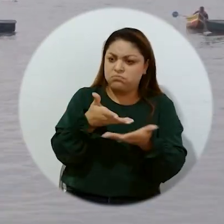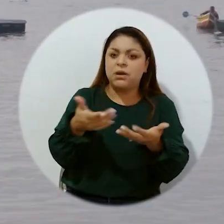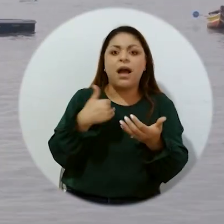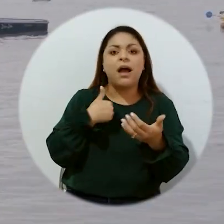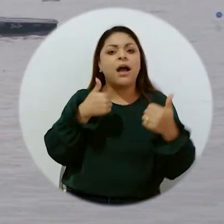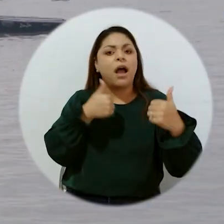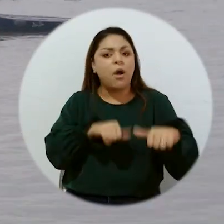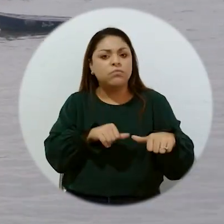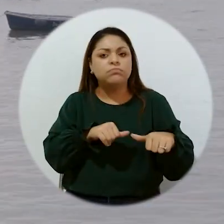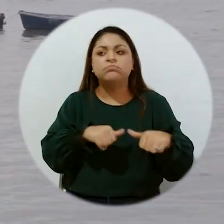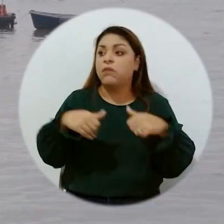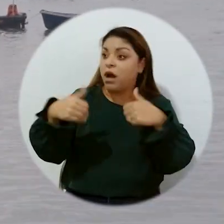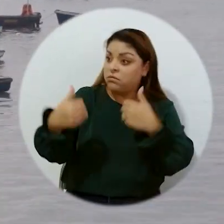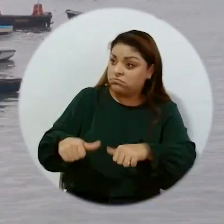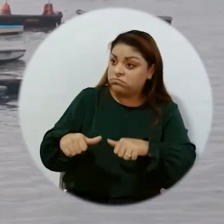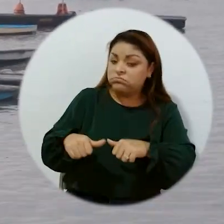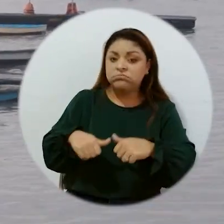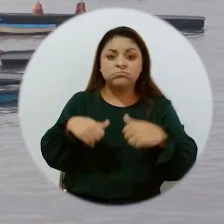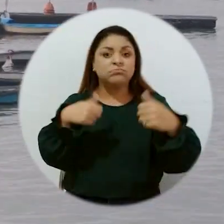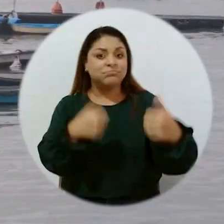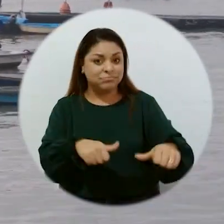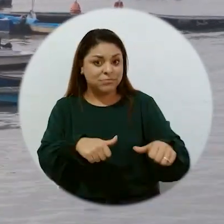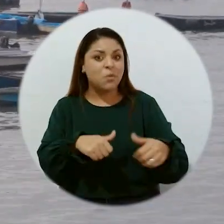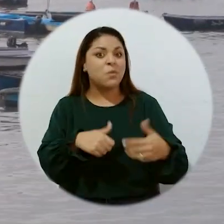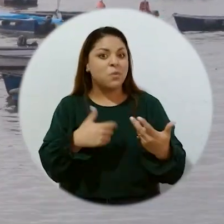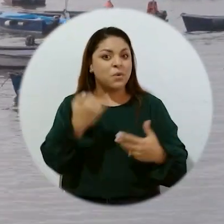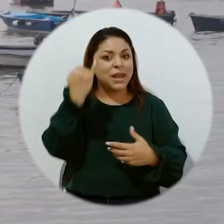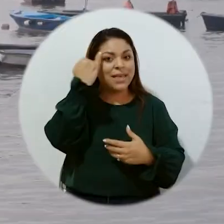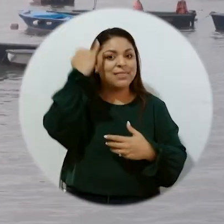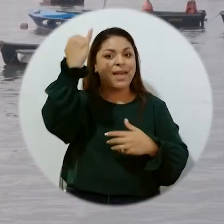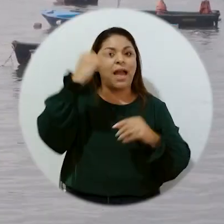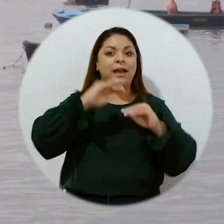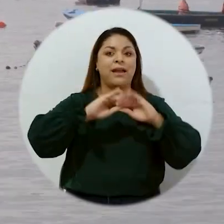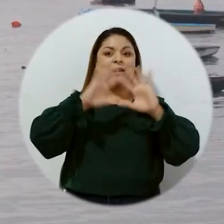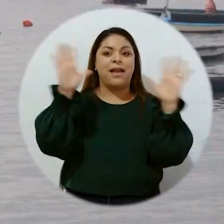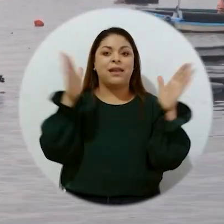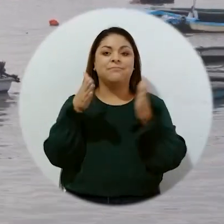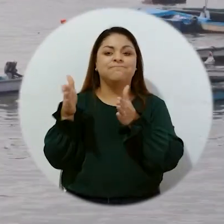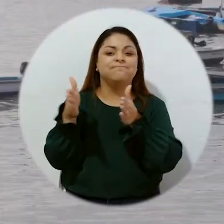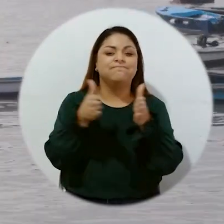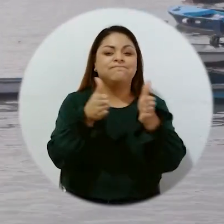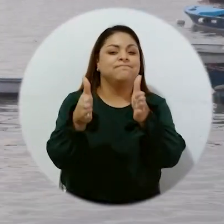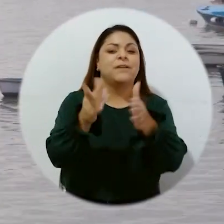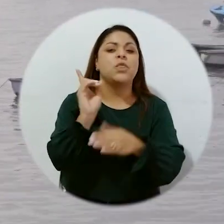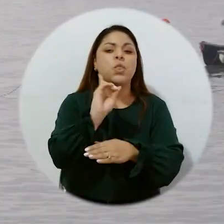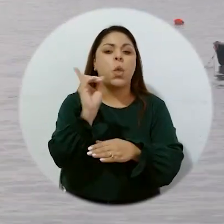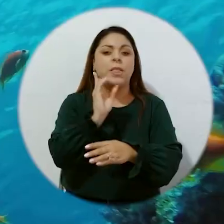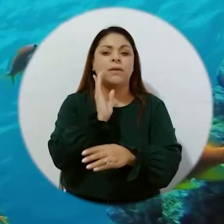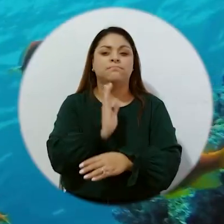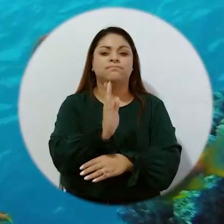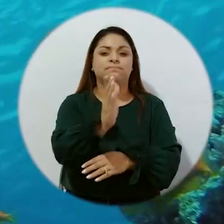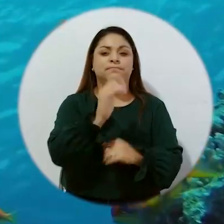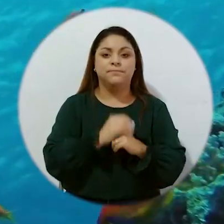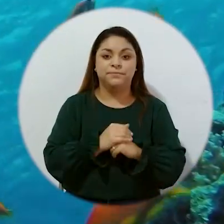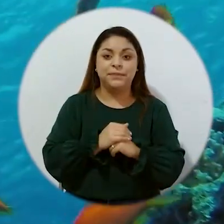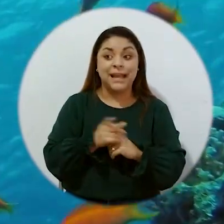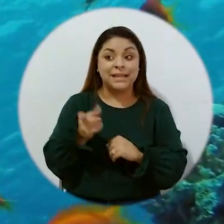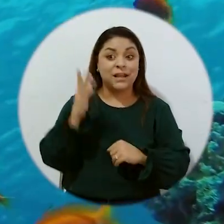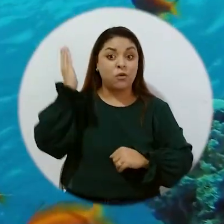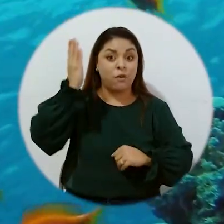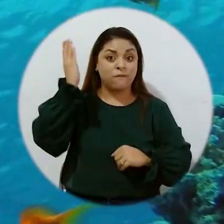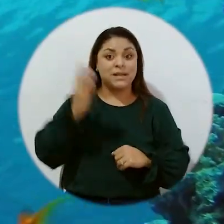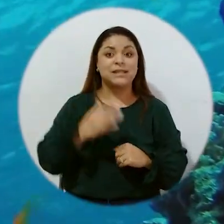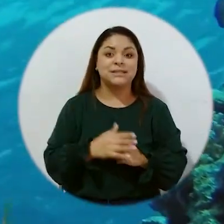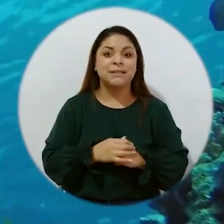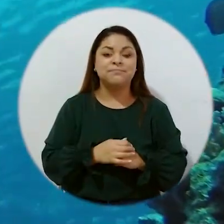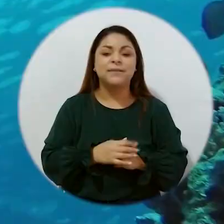llegar a acuerdos o una idea clara de hacia dónde ir. Entonces, en esta conferencia, que es